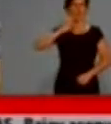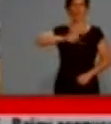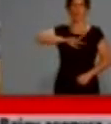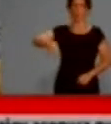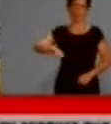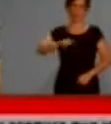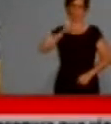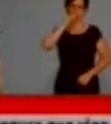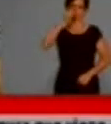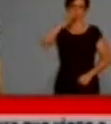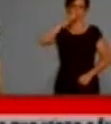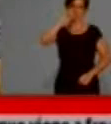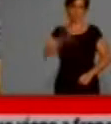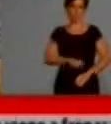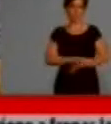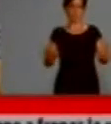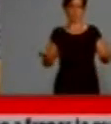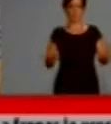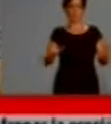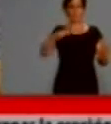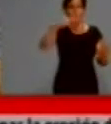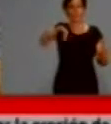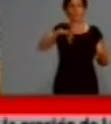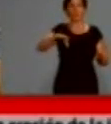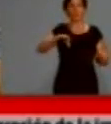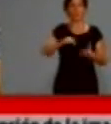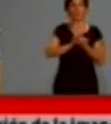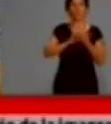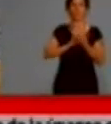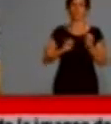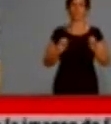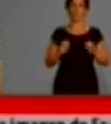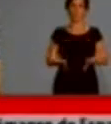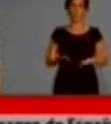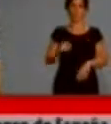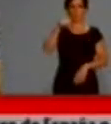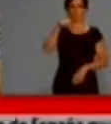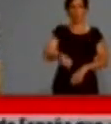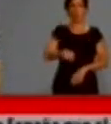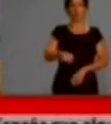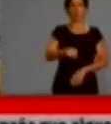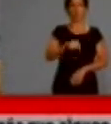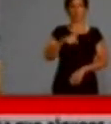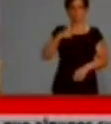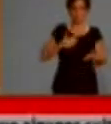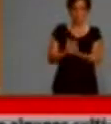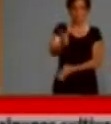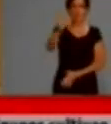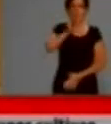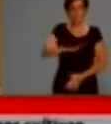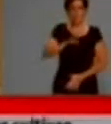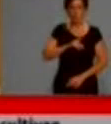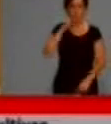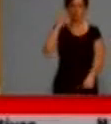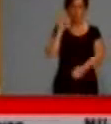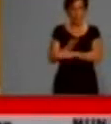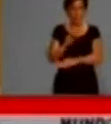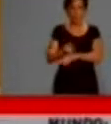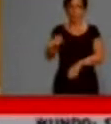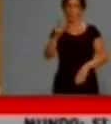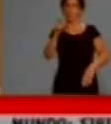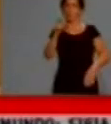digno es dimitir. Hoy usted ha querido de nuevo enmascarar... Vuelvo a decirle, señor Coscubiela, que no puede